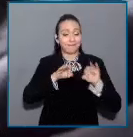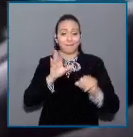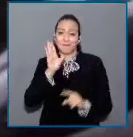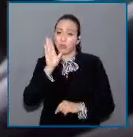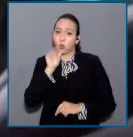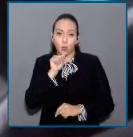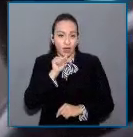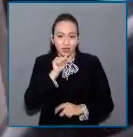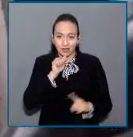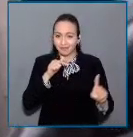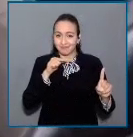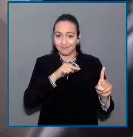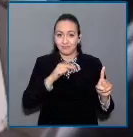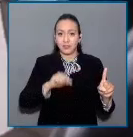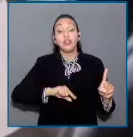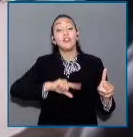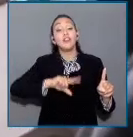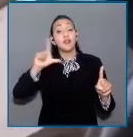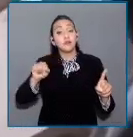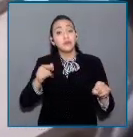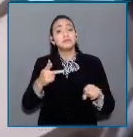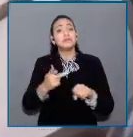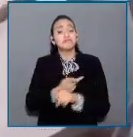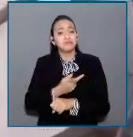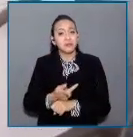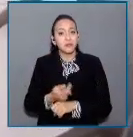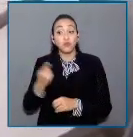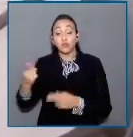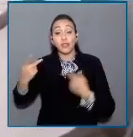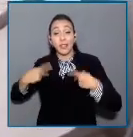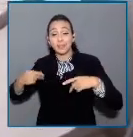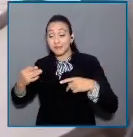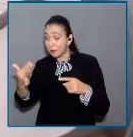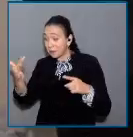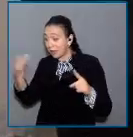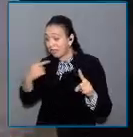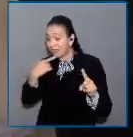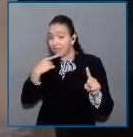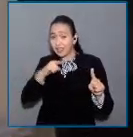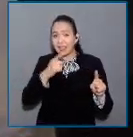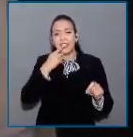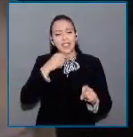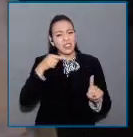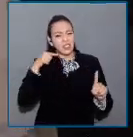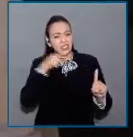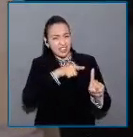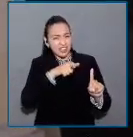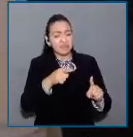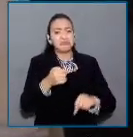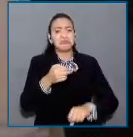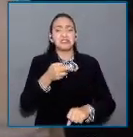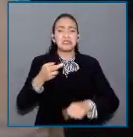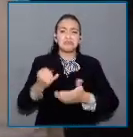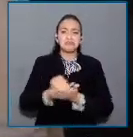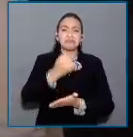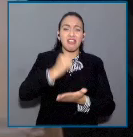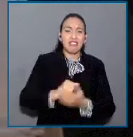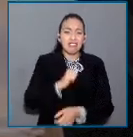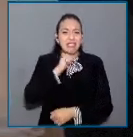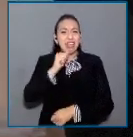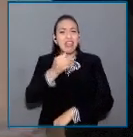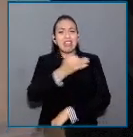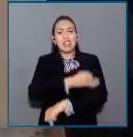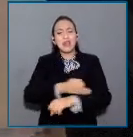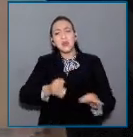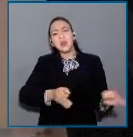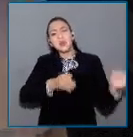Lo anterior tras recibir denuncias por atrasos en el dictado de resoluciones y su actuación en las audiencias.